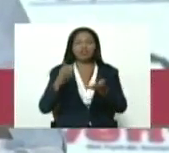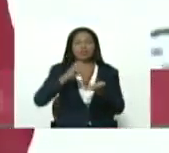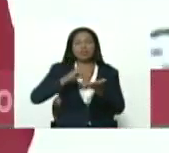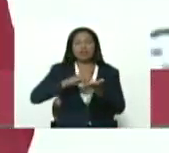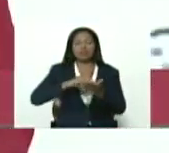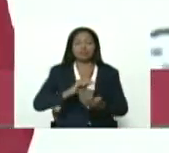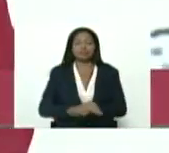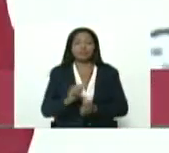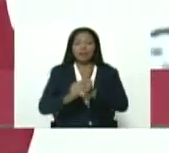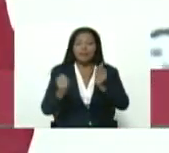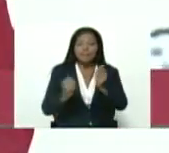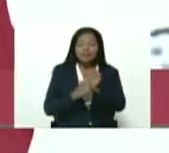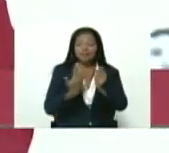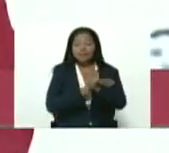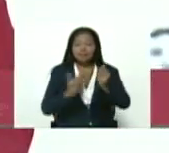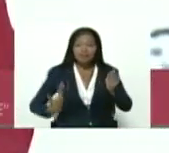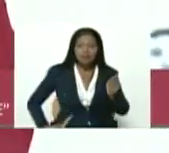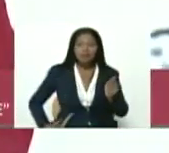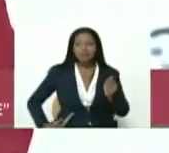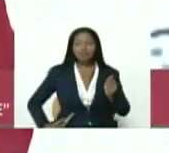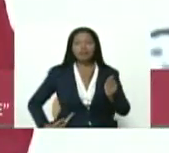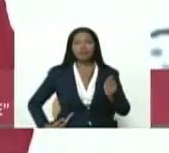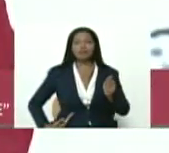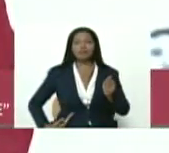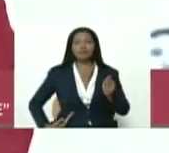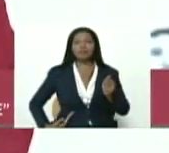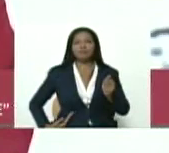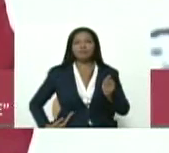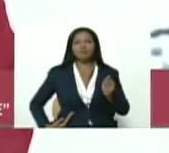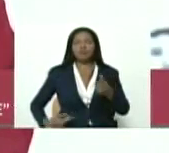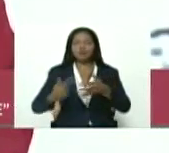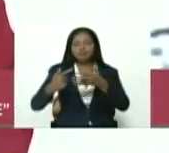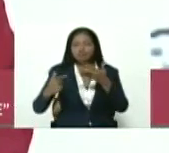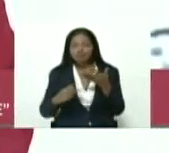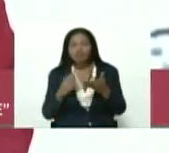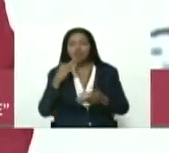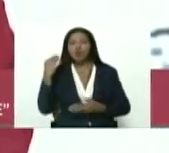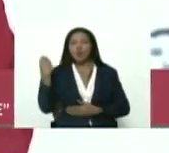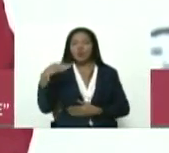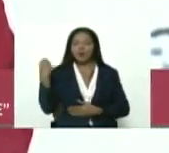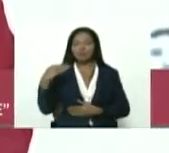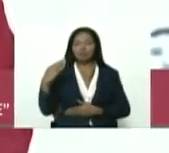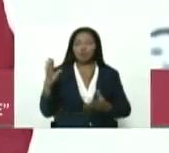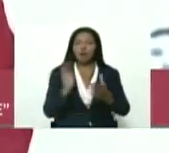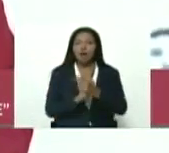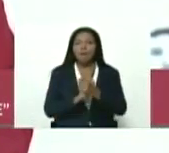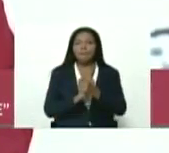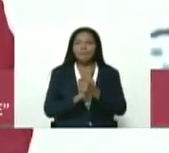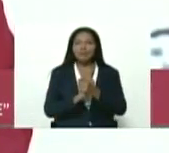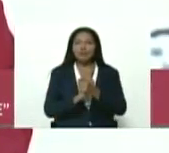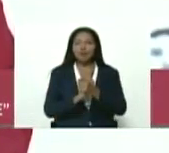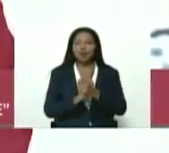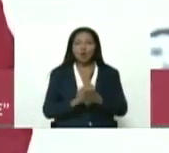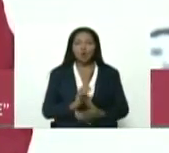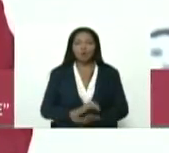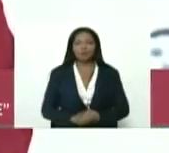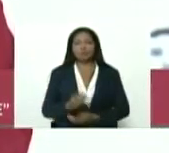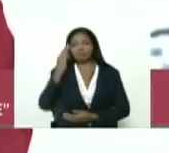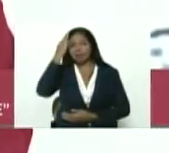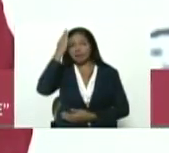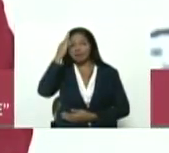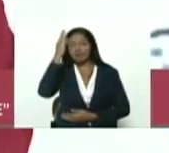Al vicepresidente de Asuntos de la Juventud, compañero Pedro